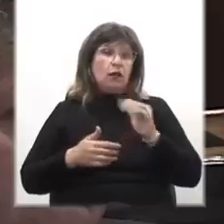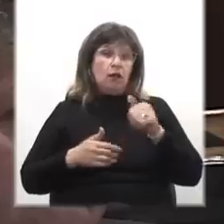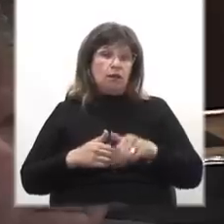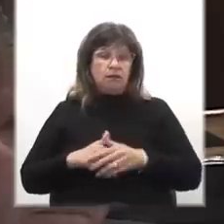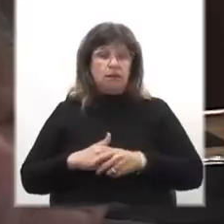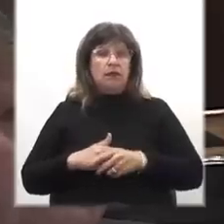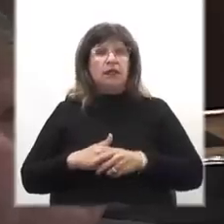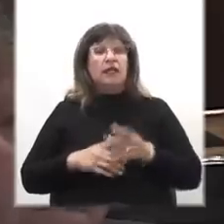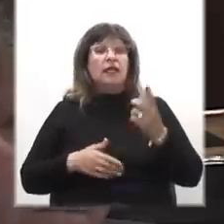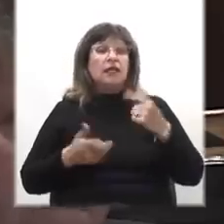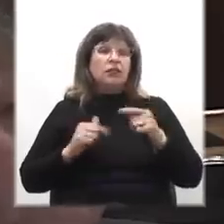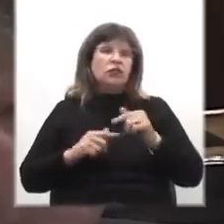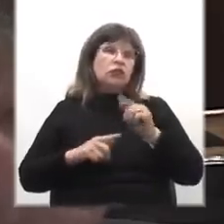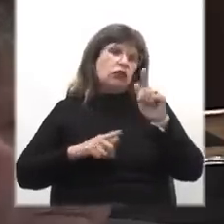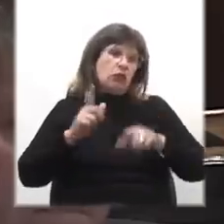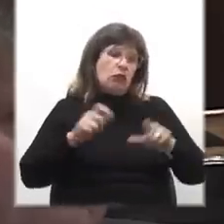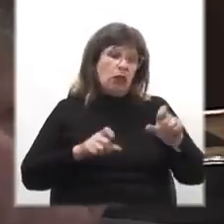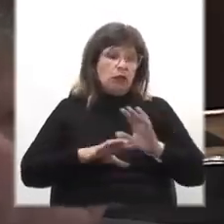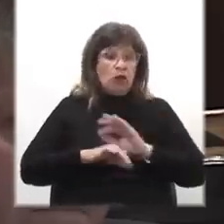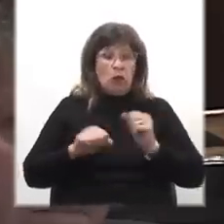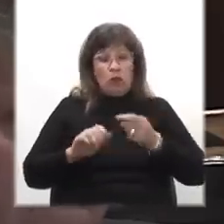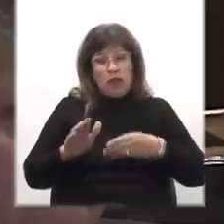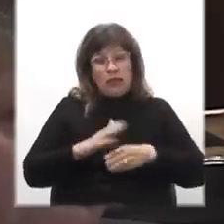Es decir, cuando la gente no podía ir al cine,